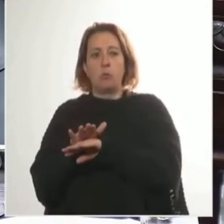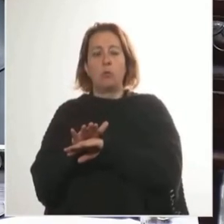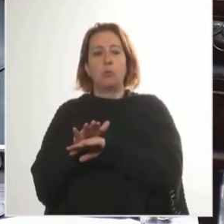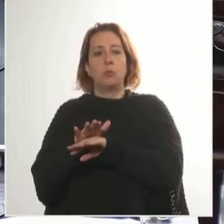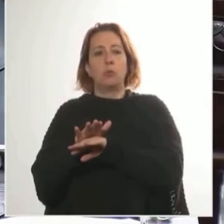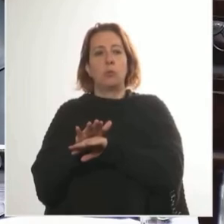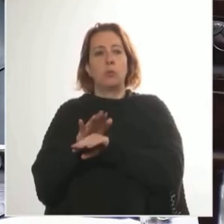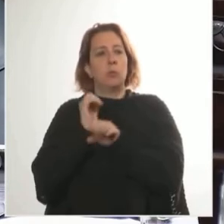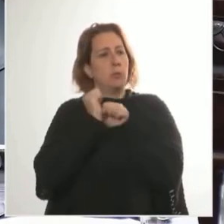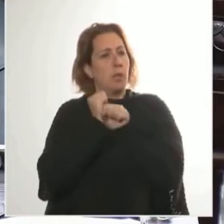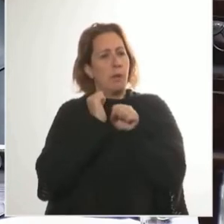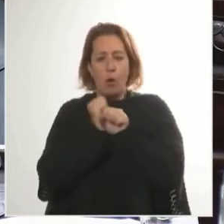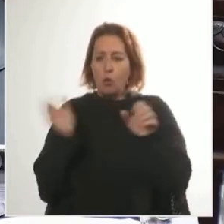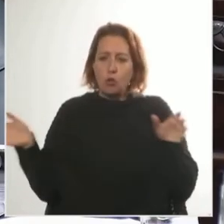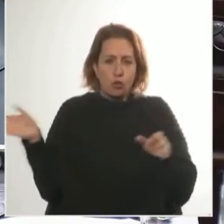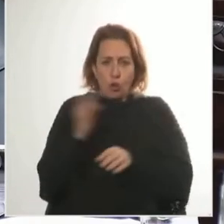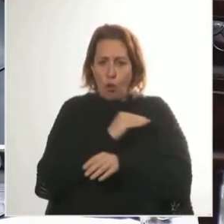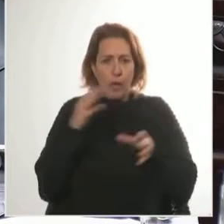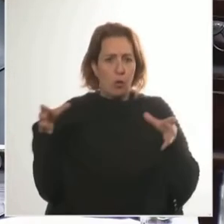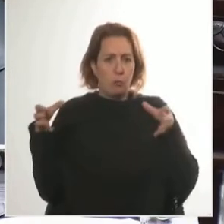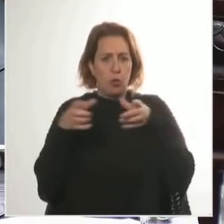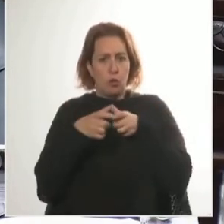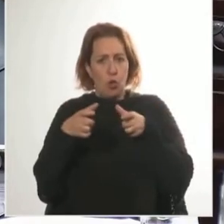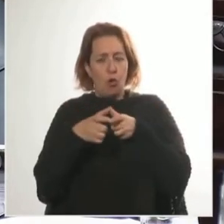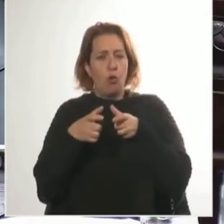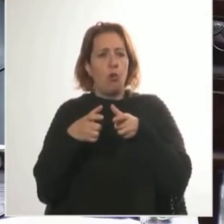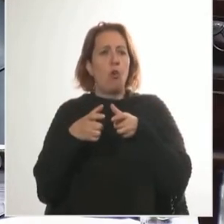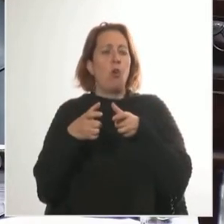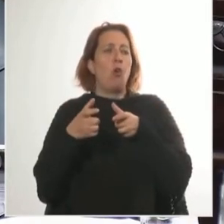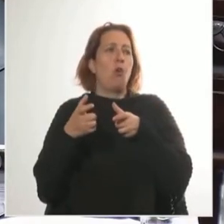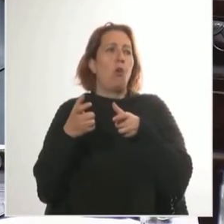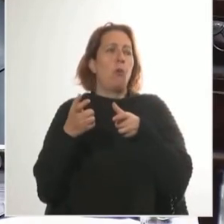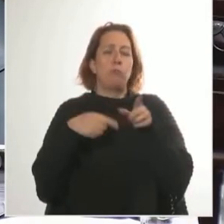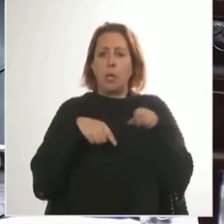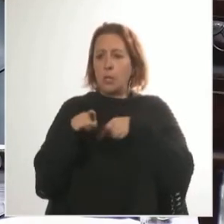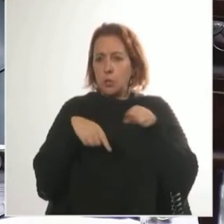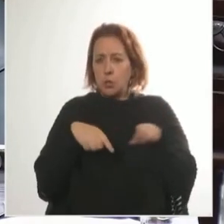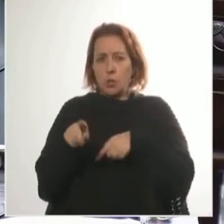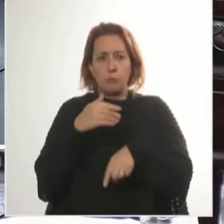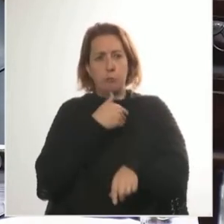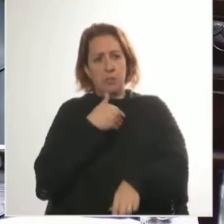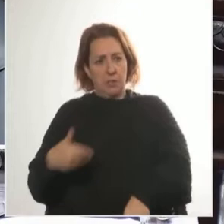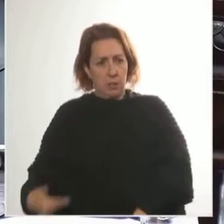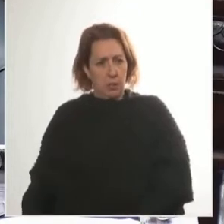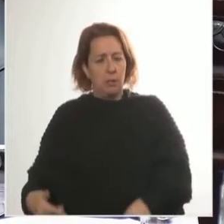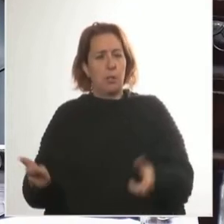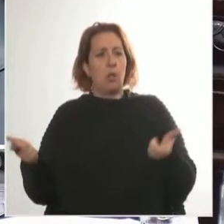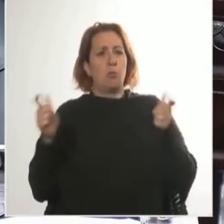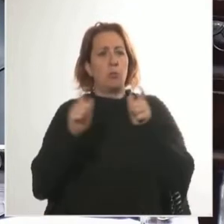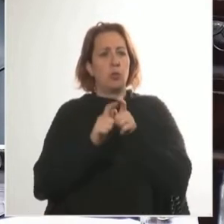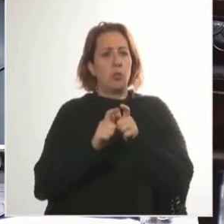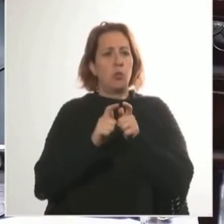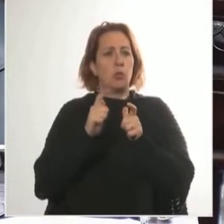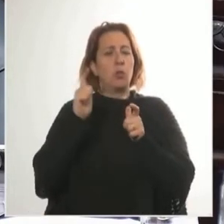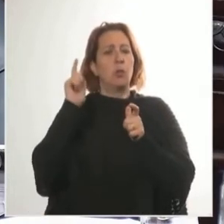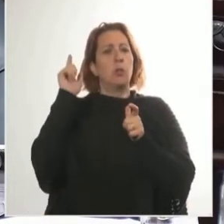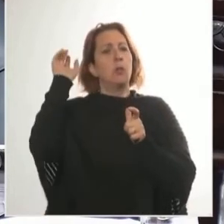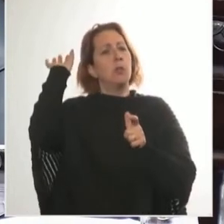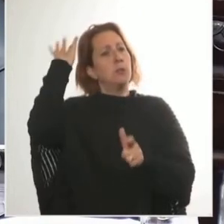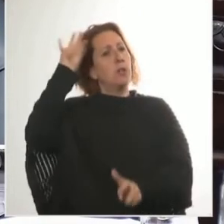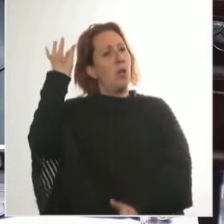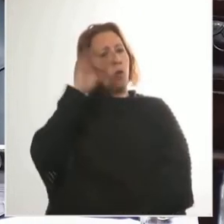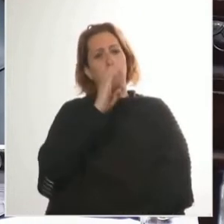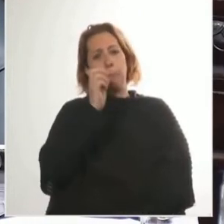al trabajo de toda la comisión, a la gestión del presidente de la comisión, el senador Penades,